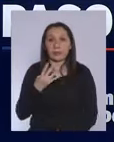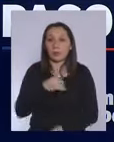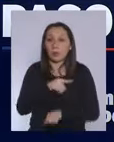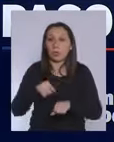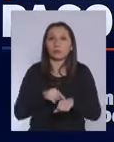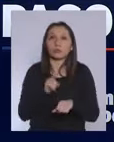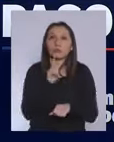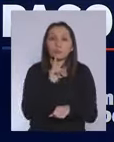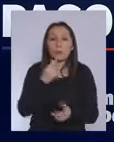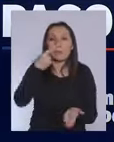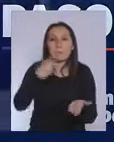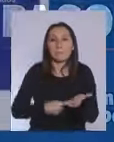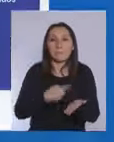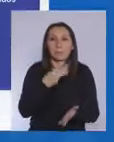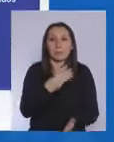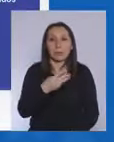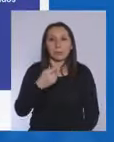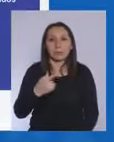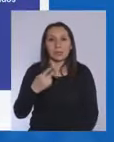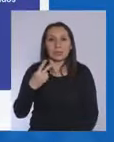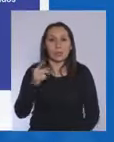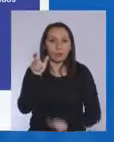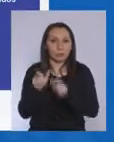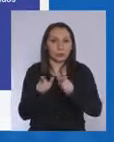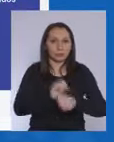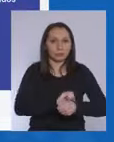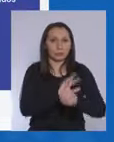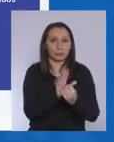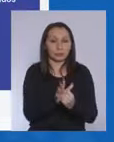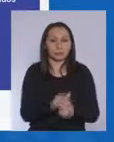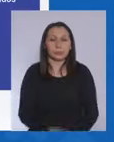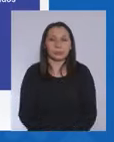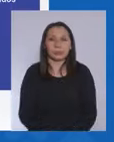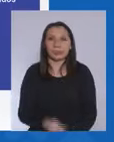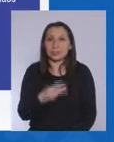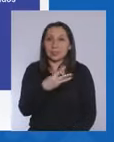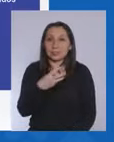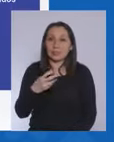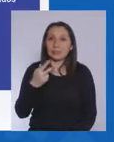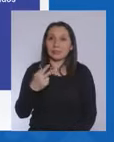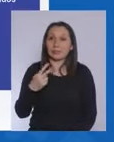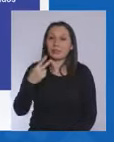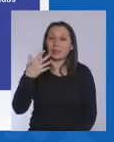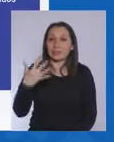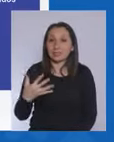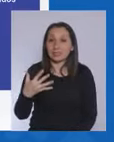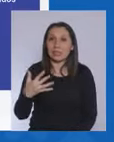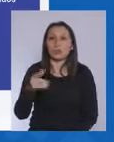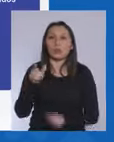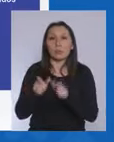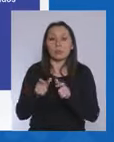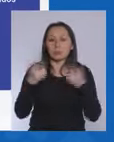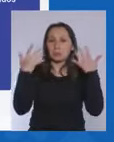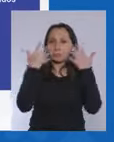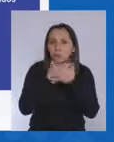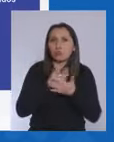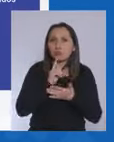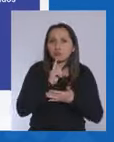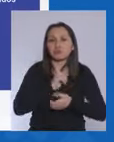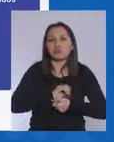tenemos mil 372 casos siendo 325 de ellos casos asintomáticos